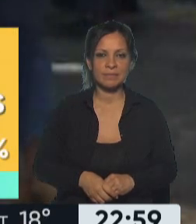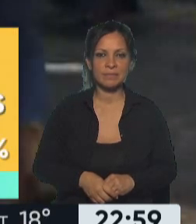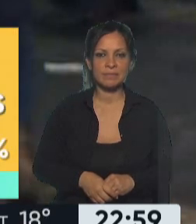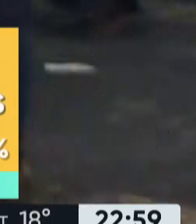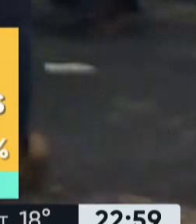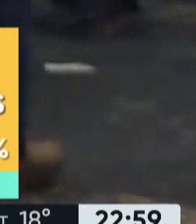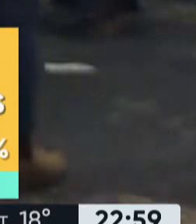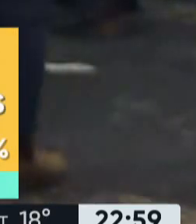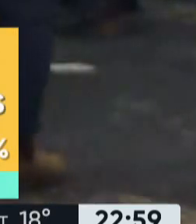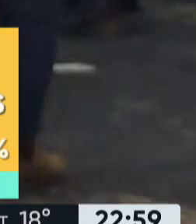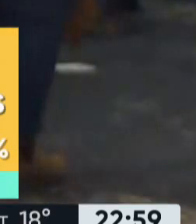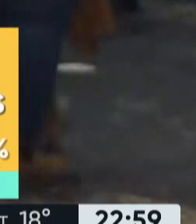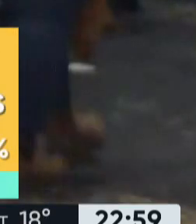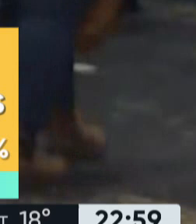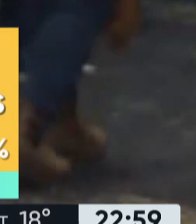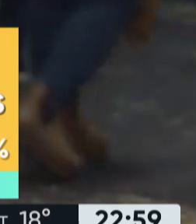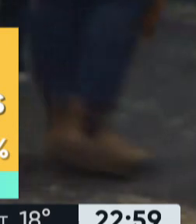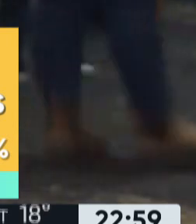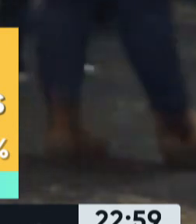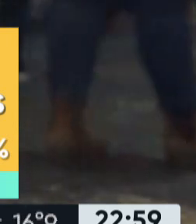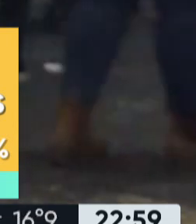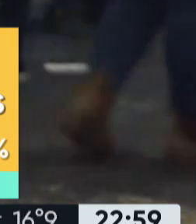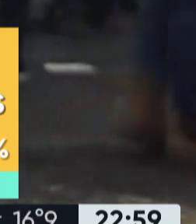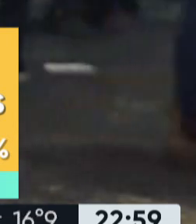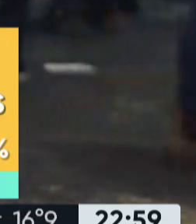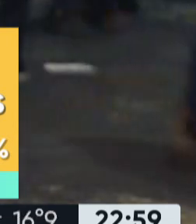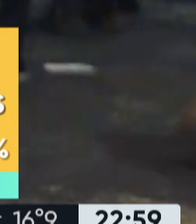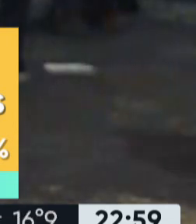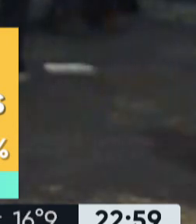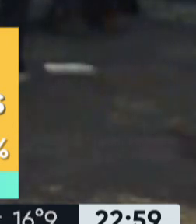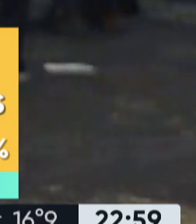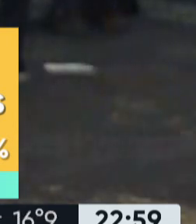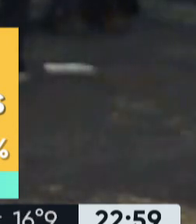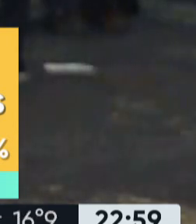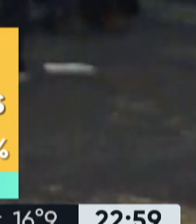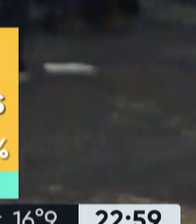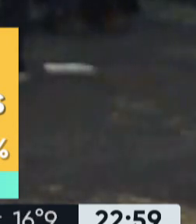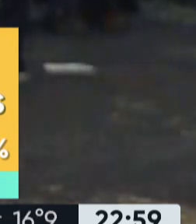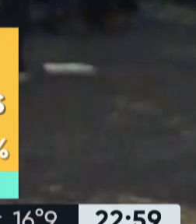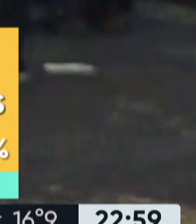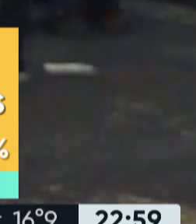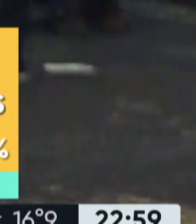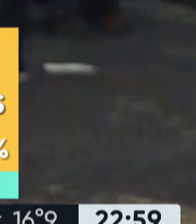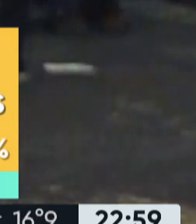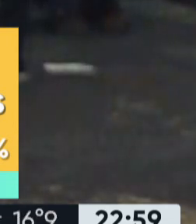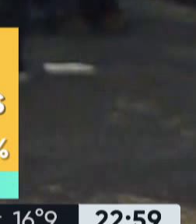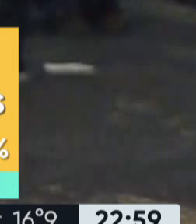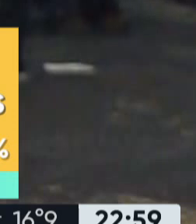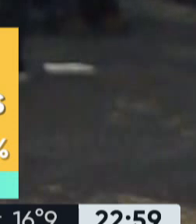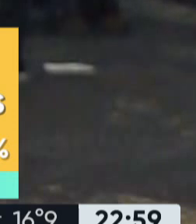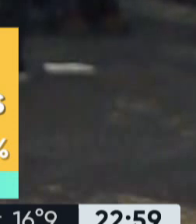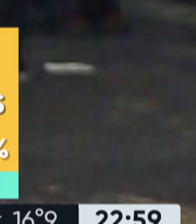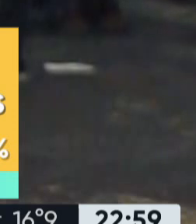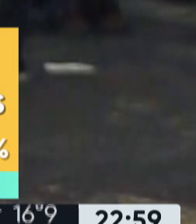El propio Mario Negri reconoció la derrota y lo llamó para saludarlo y felicitarlo. Pero por otra parte, Luis Juez no quiere quiebres dentro